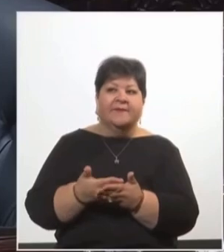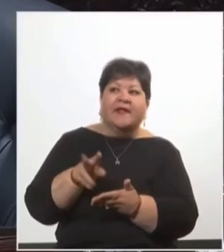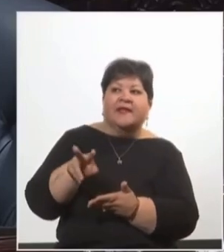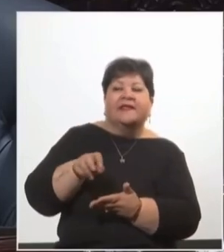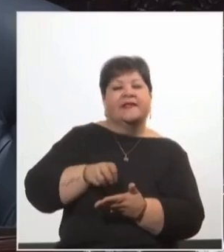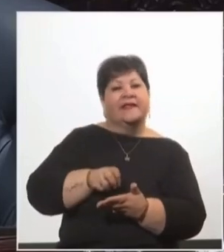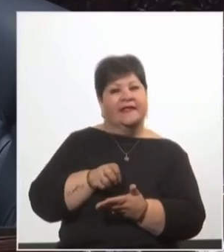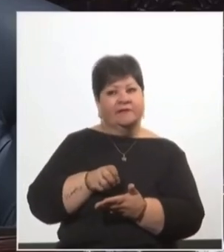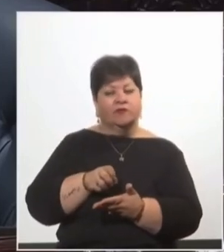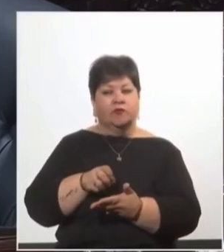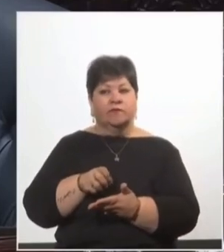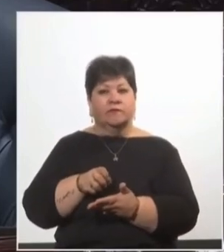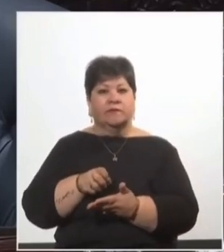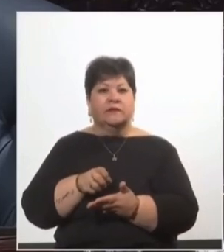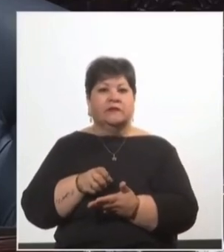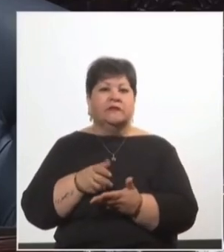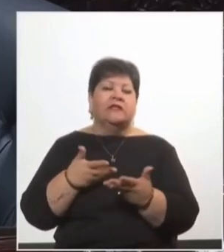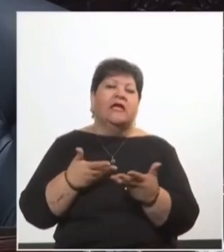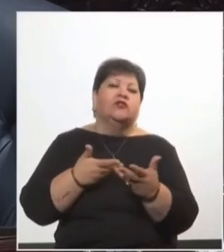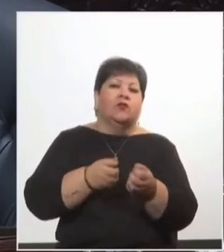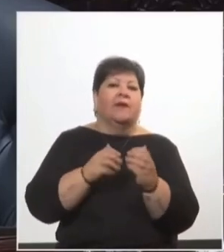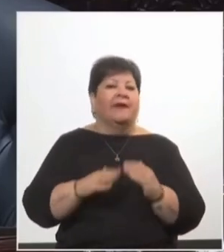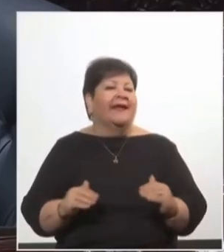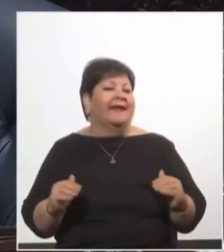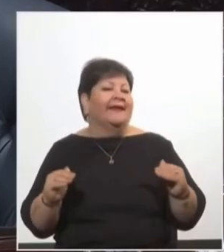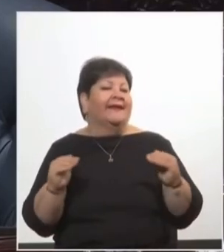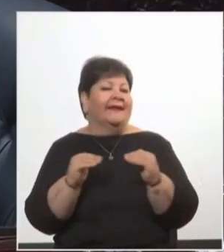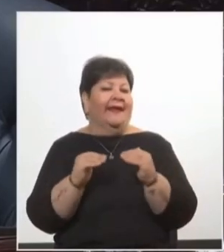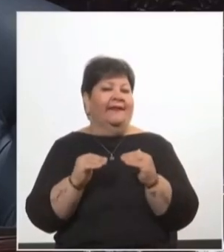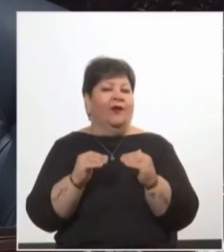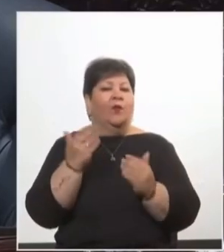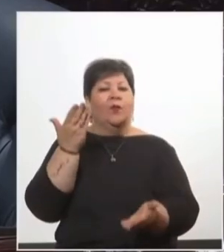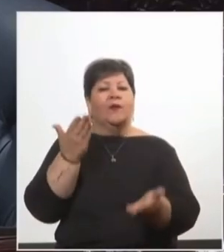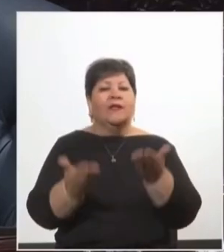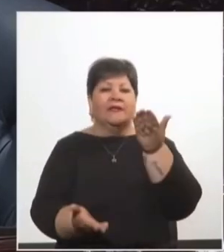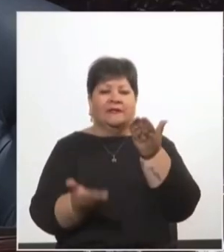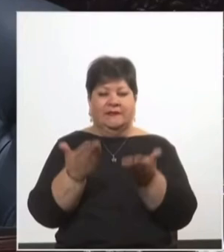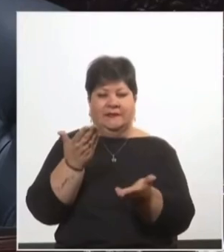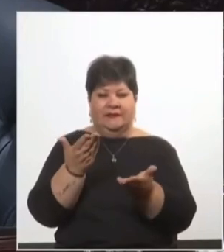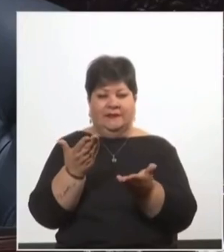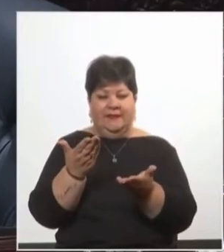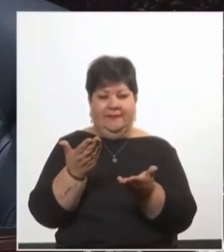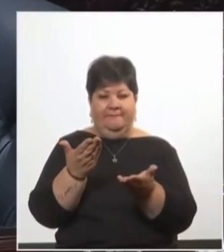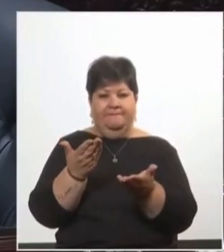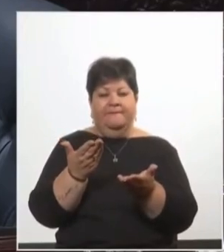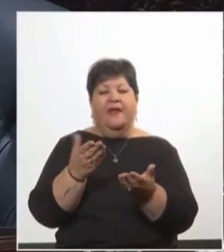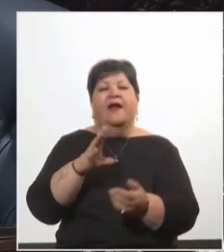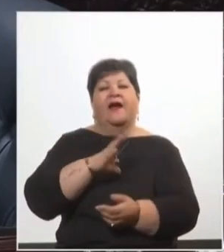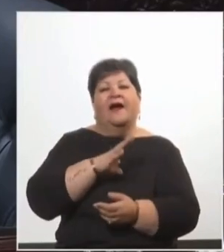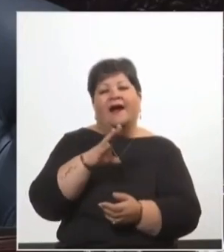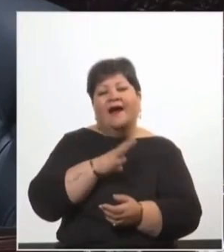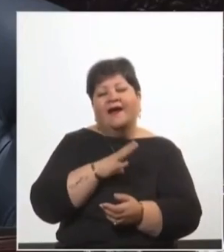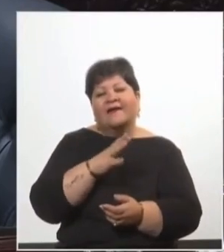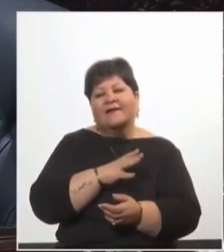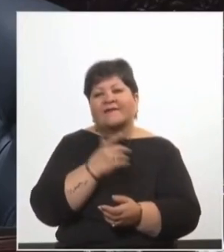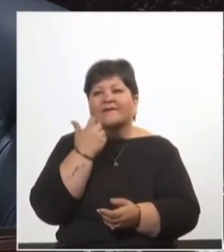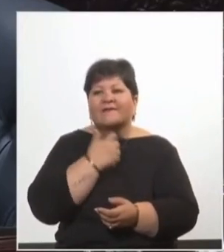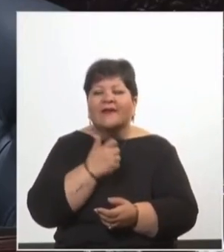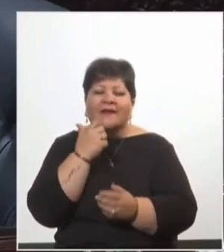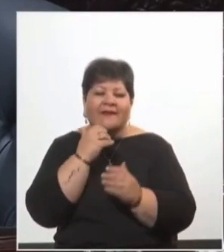el sistema y que le den equidad y justicia a la propuesta. Hay inequidades que no se